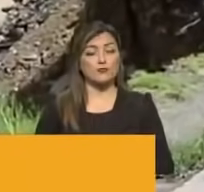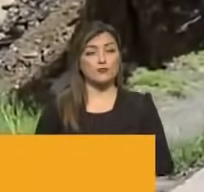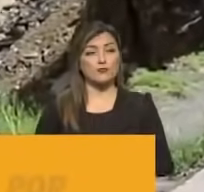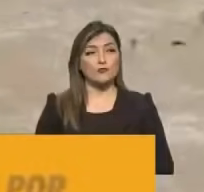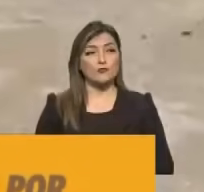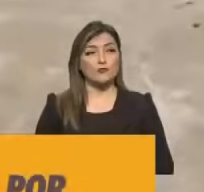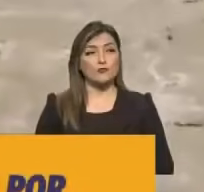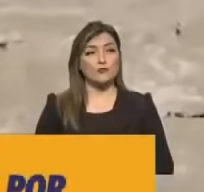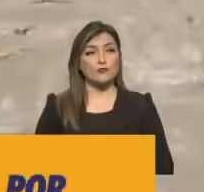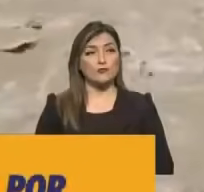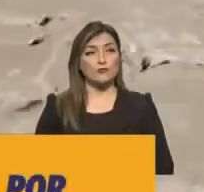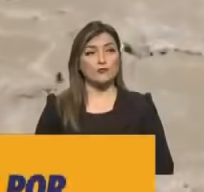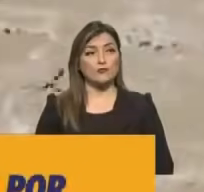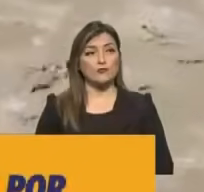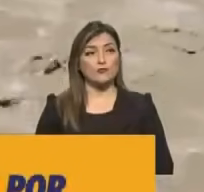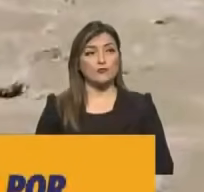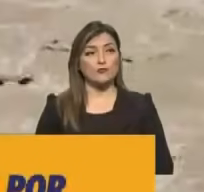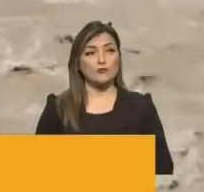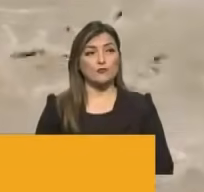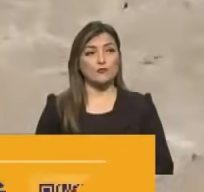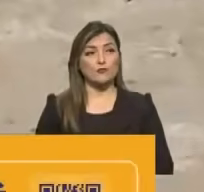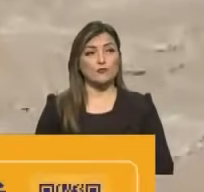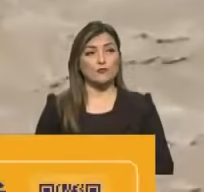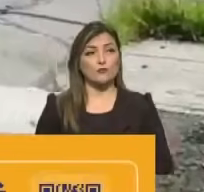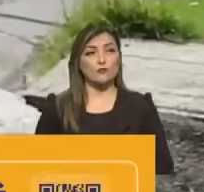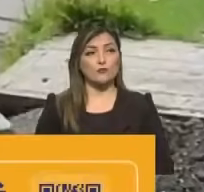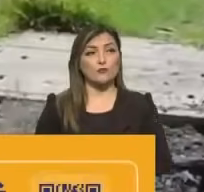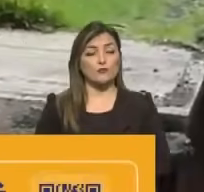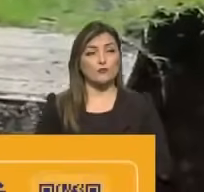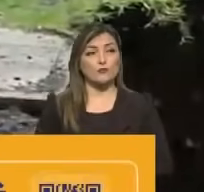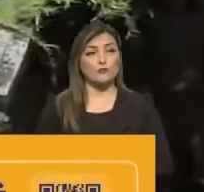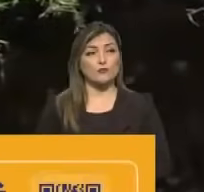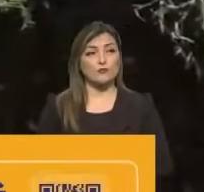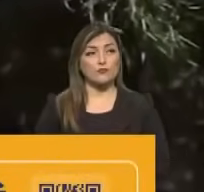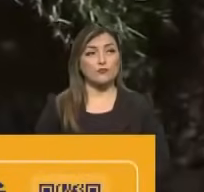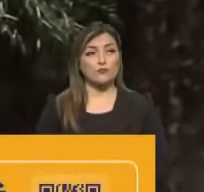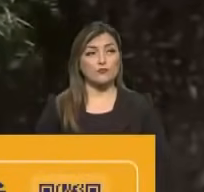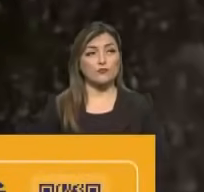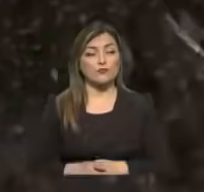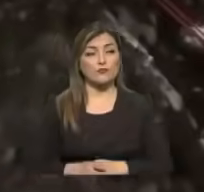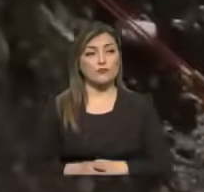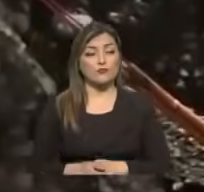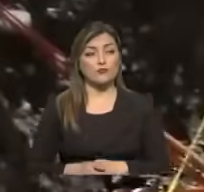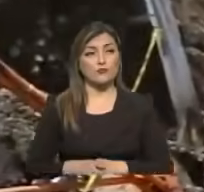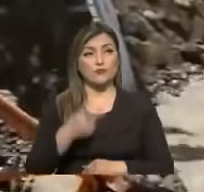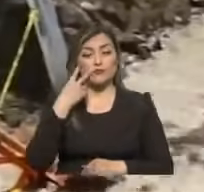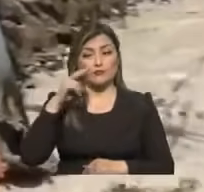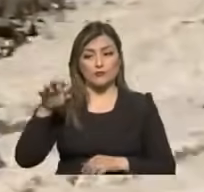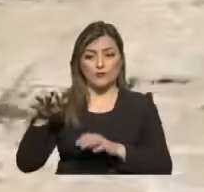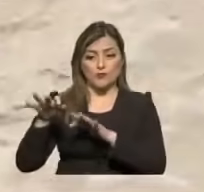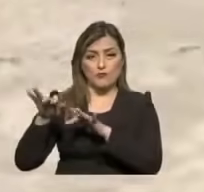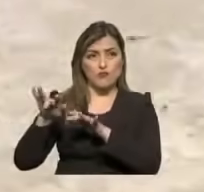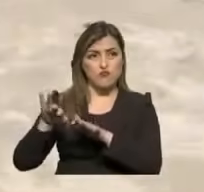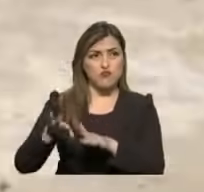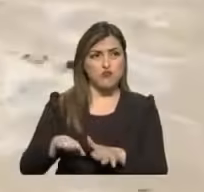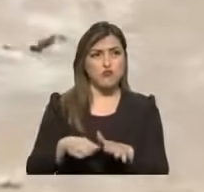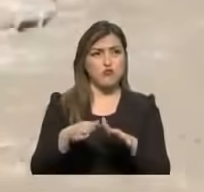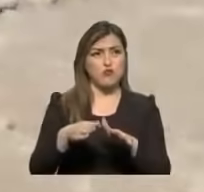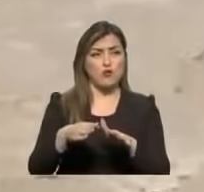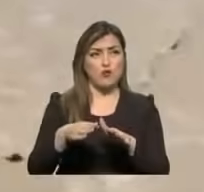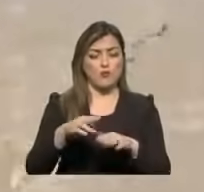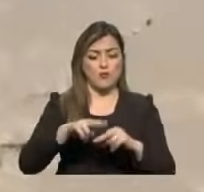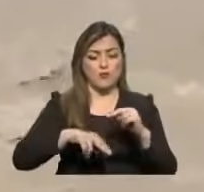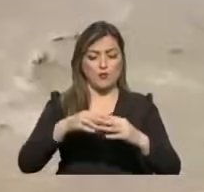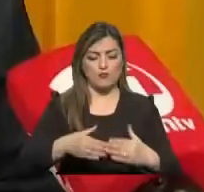el socavamiento cerca al puente de Huangarcucho. Al haber este socavamiento y al haberle sacado unos muros de contención, unos